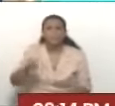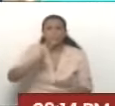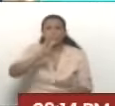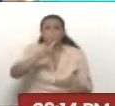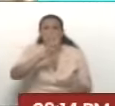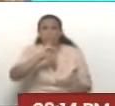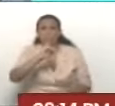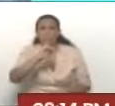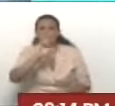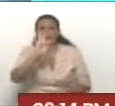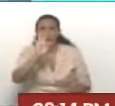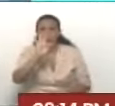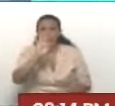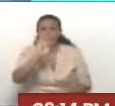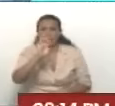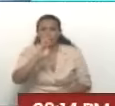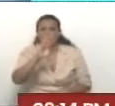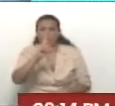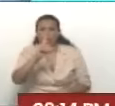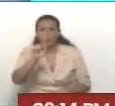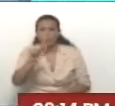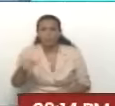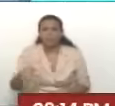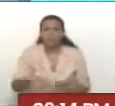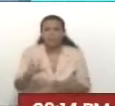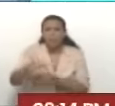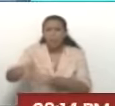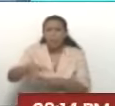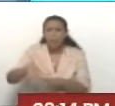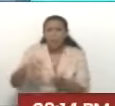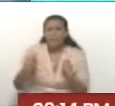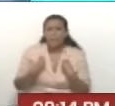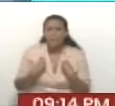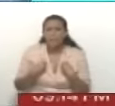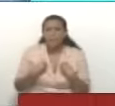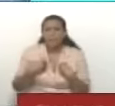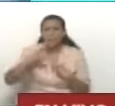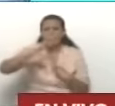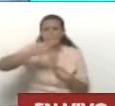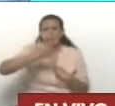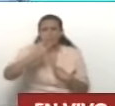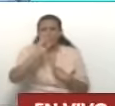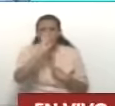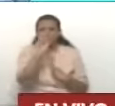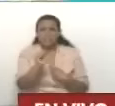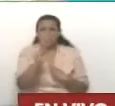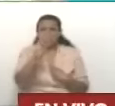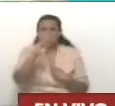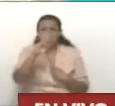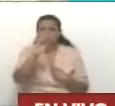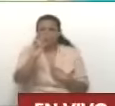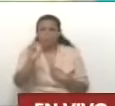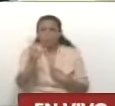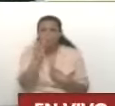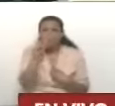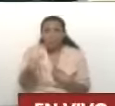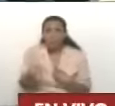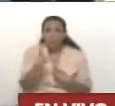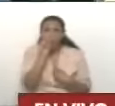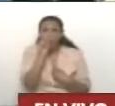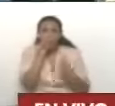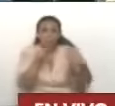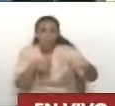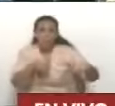Wilfredo González del sector El Chispero. ¿Ah? Allá está Wilfredo